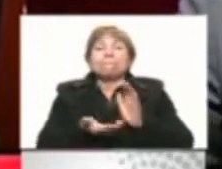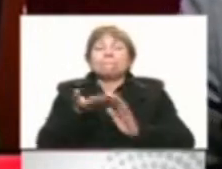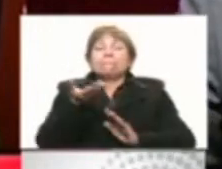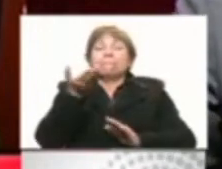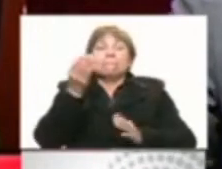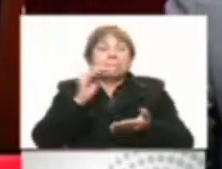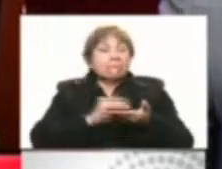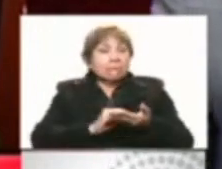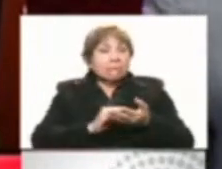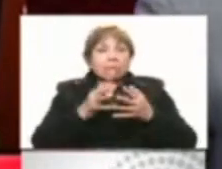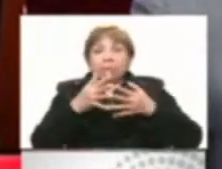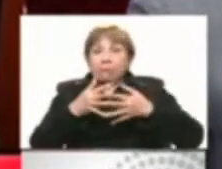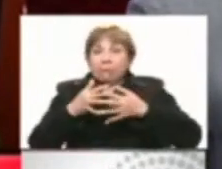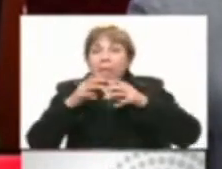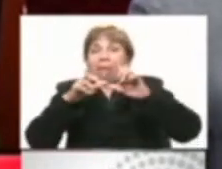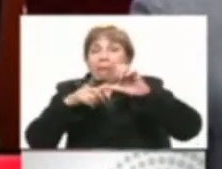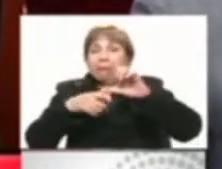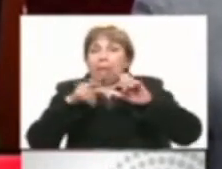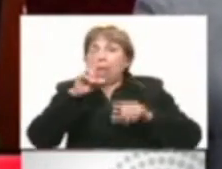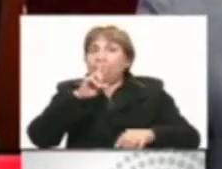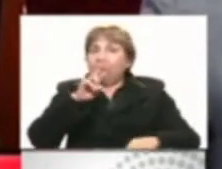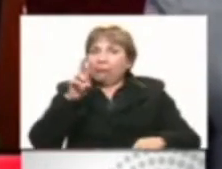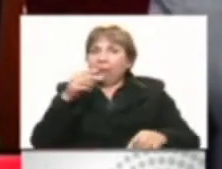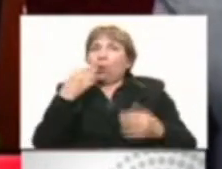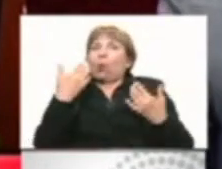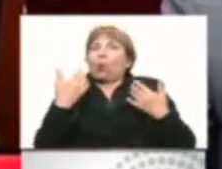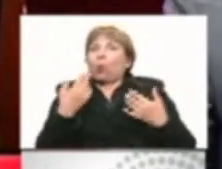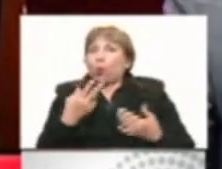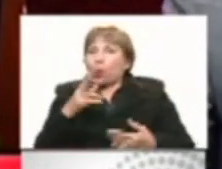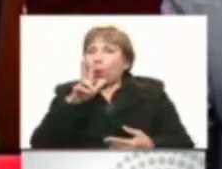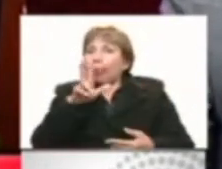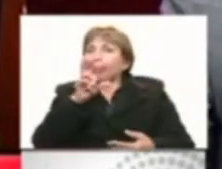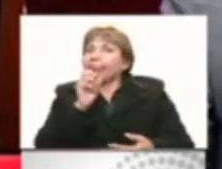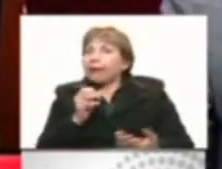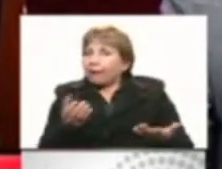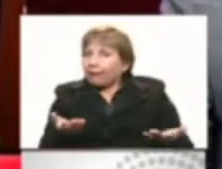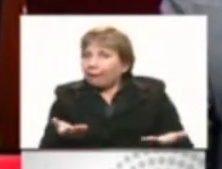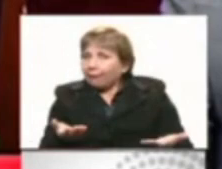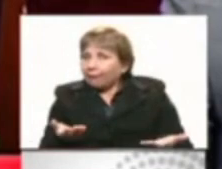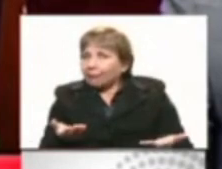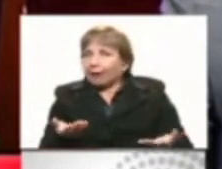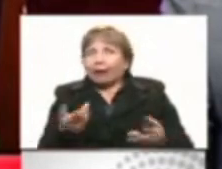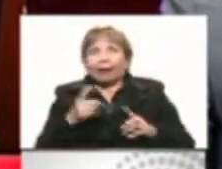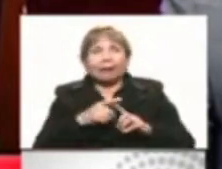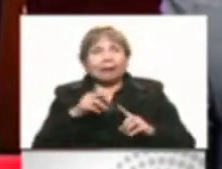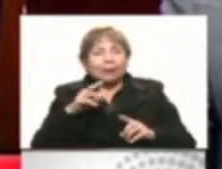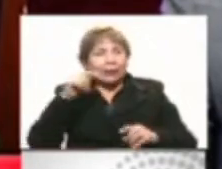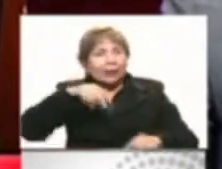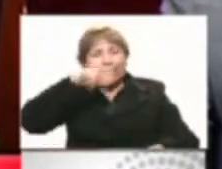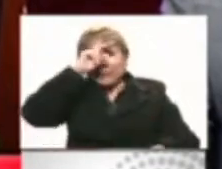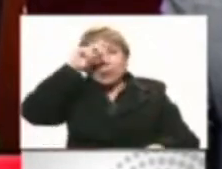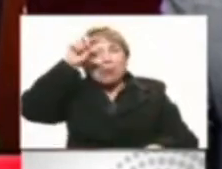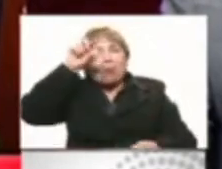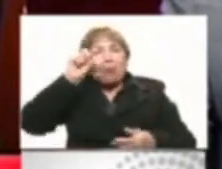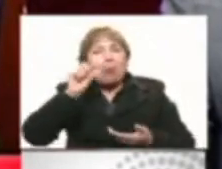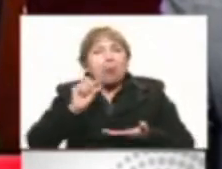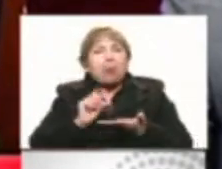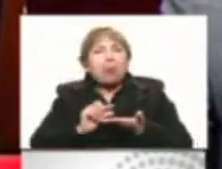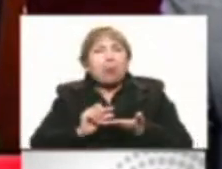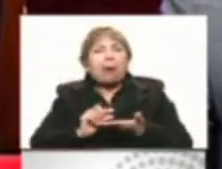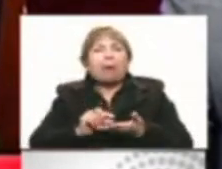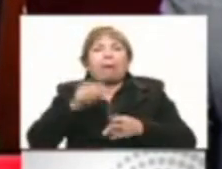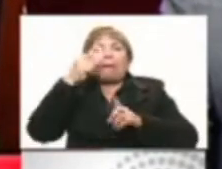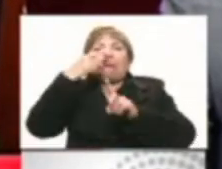El promedio de los países latinoamericanos es 22, de la OCDE más de 30. La recaudación tributaria del Perú es bajísima.